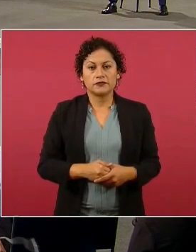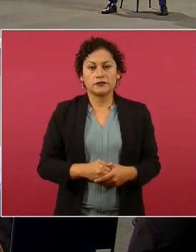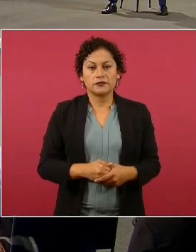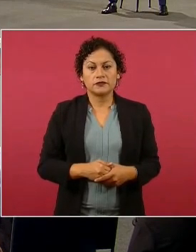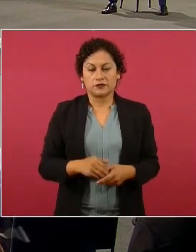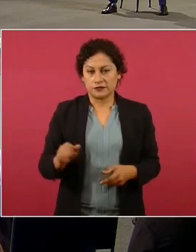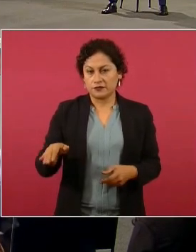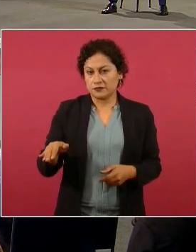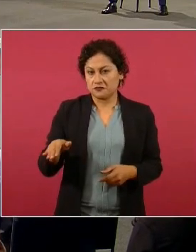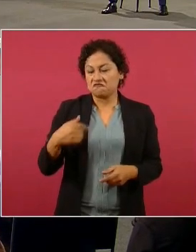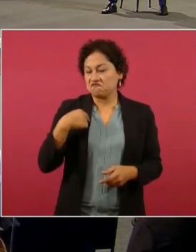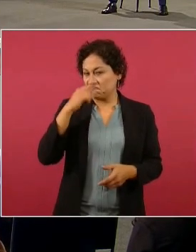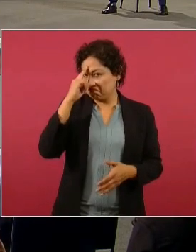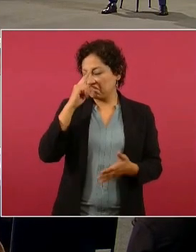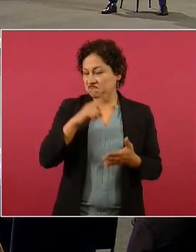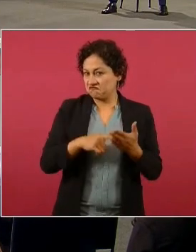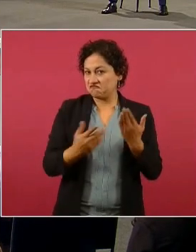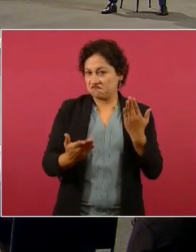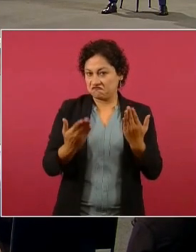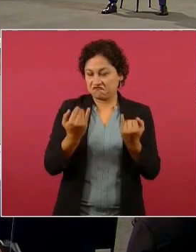yo creo que igual